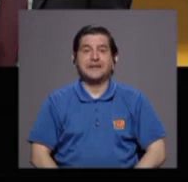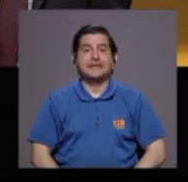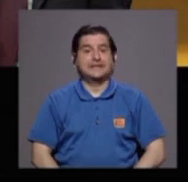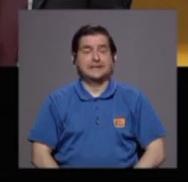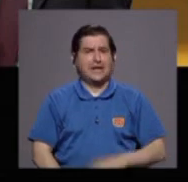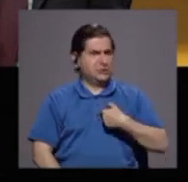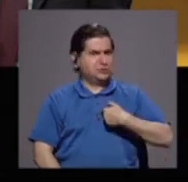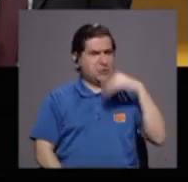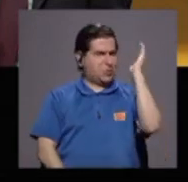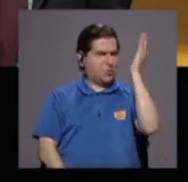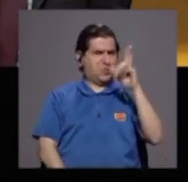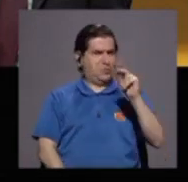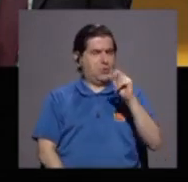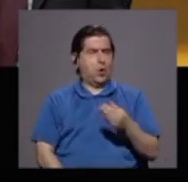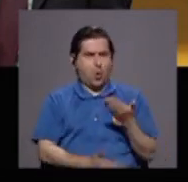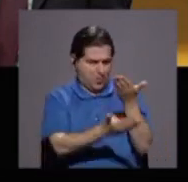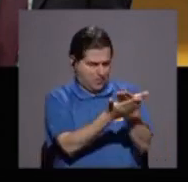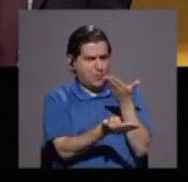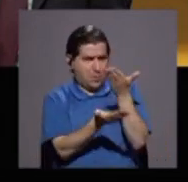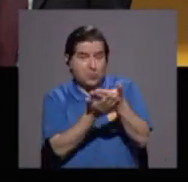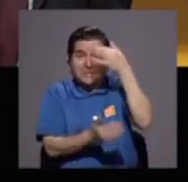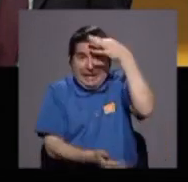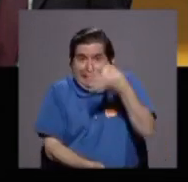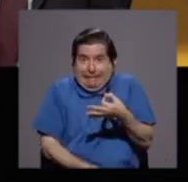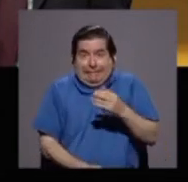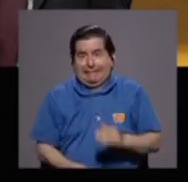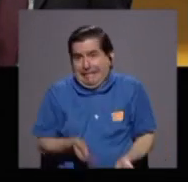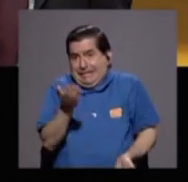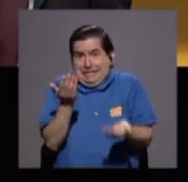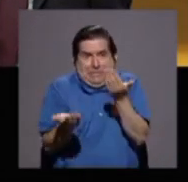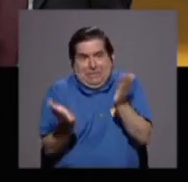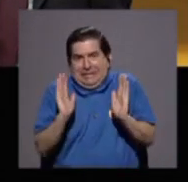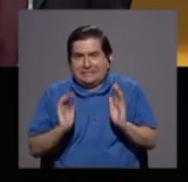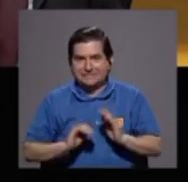que disertando es planteando algunos criterios y algunas